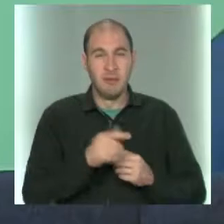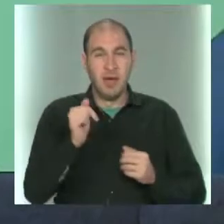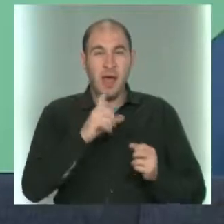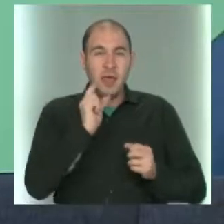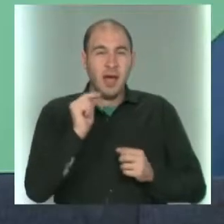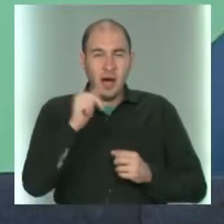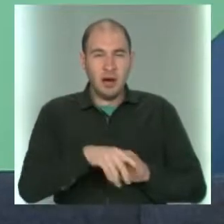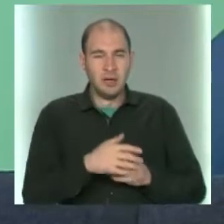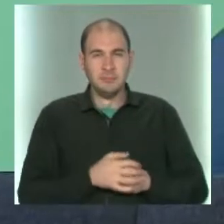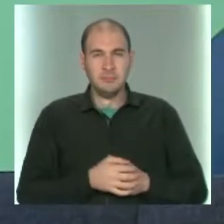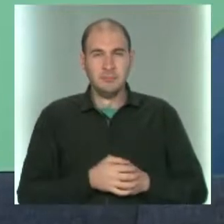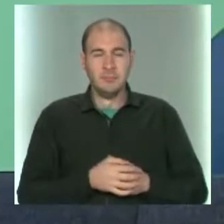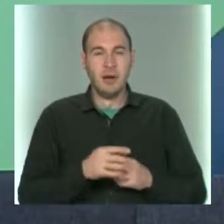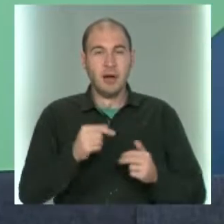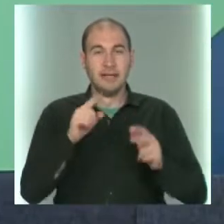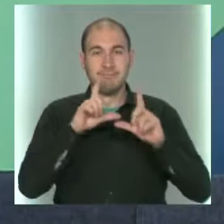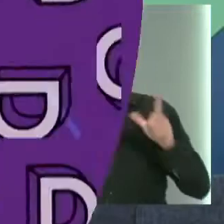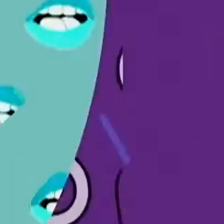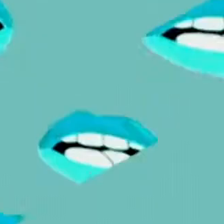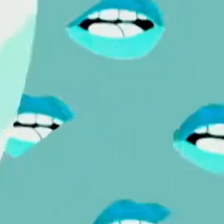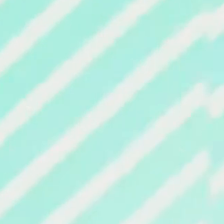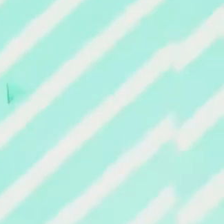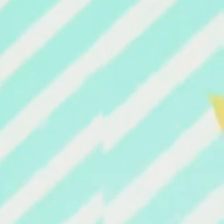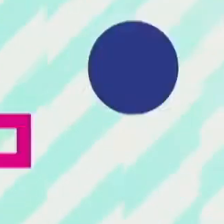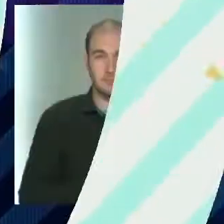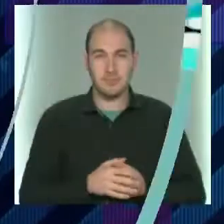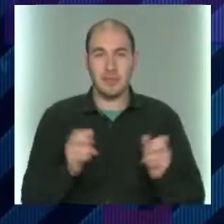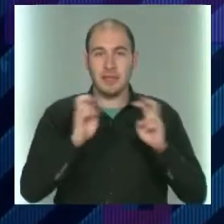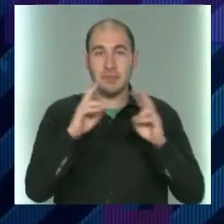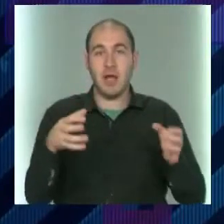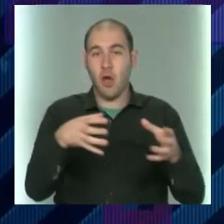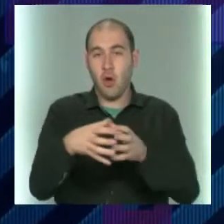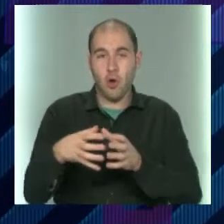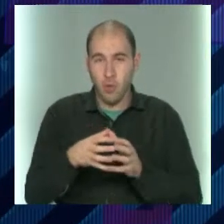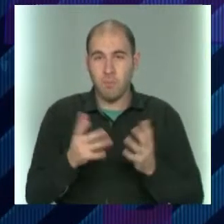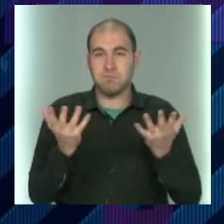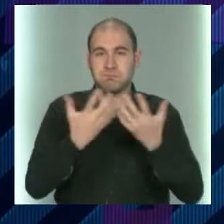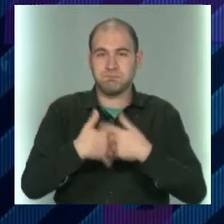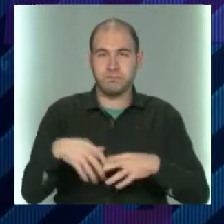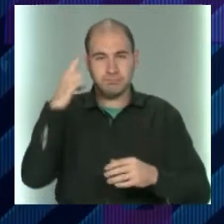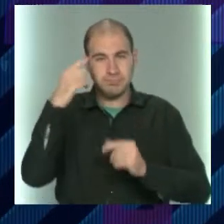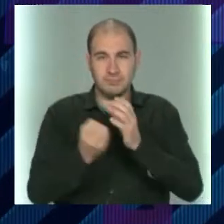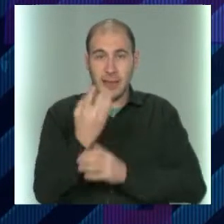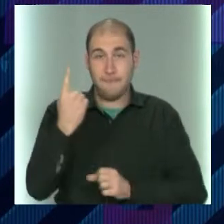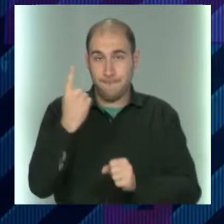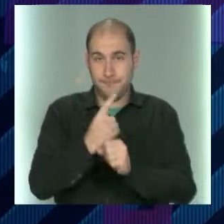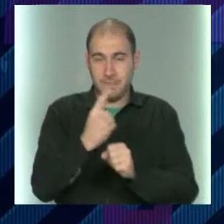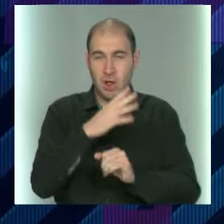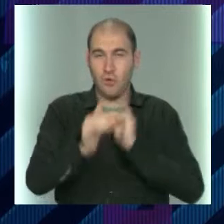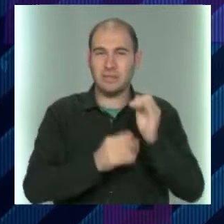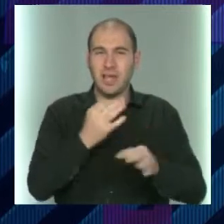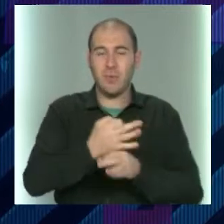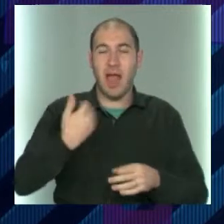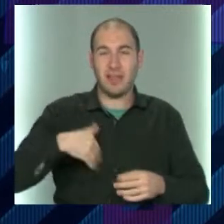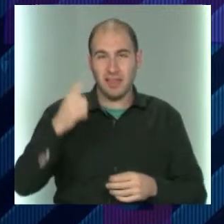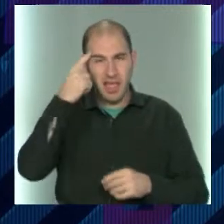día de hoy vamos a tener 3 placas relacionadas con organizaciones que están vinculadas con los inventores. En la primera hablamos de la Escuela